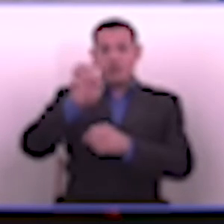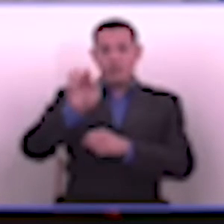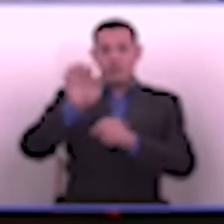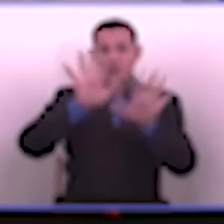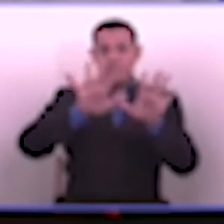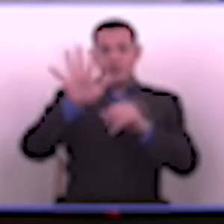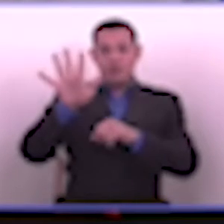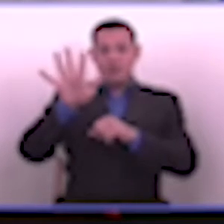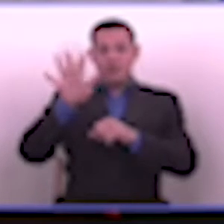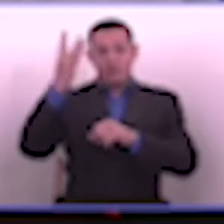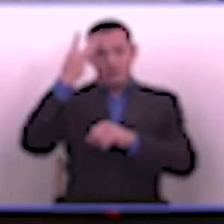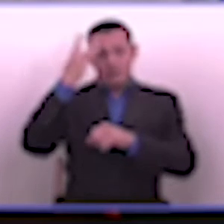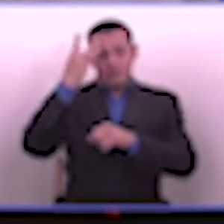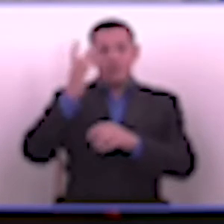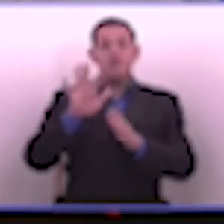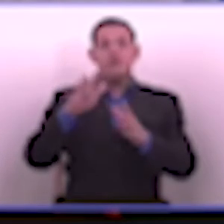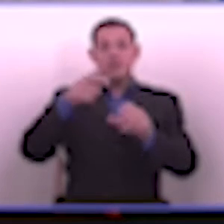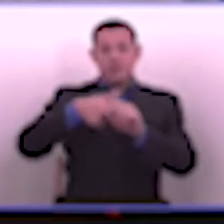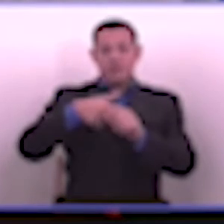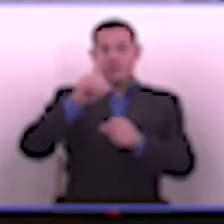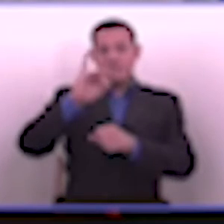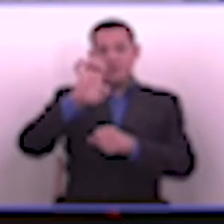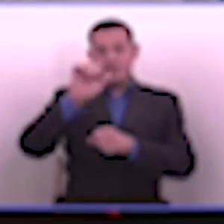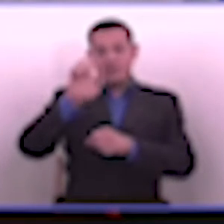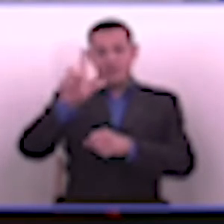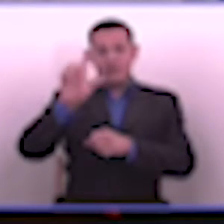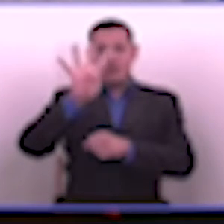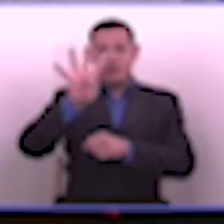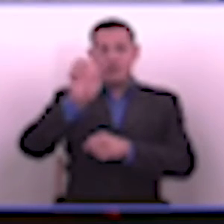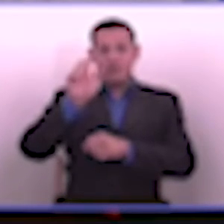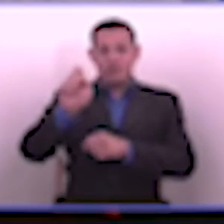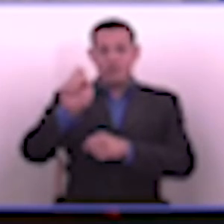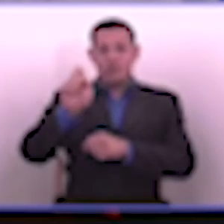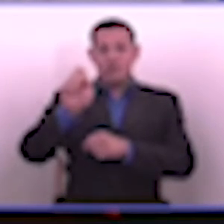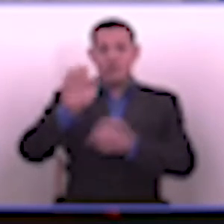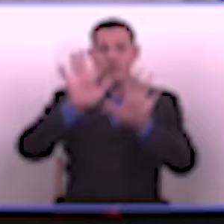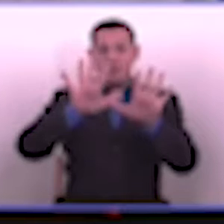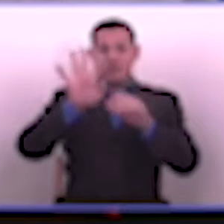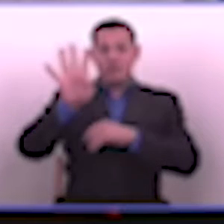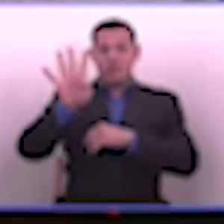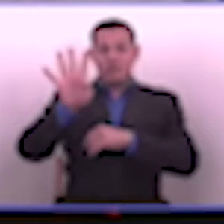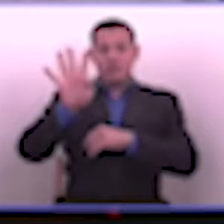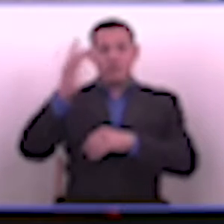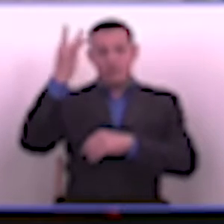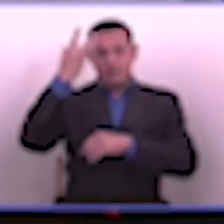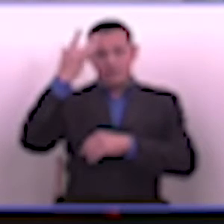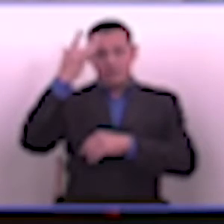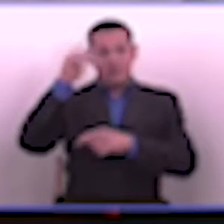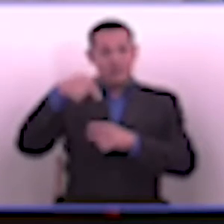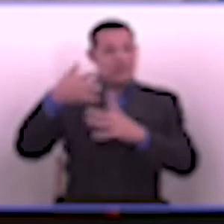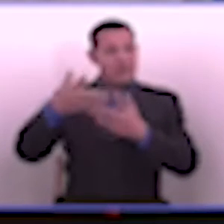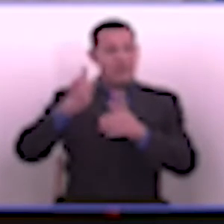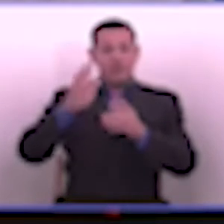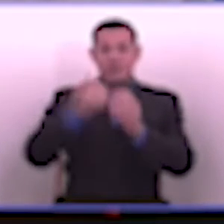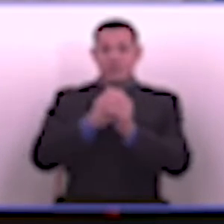15 centavos el diesel con 4 dólares 14 centavos y aquí viene